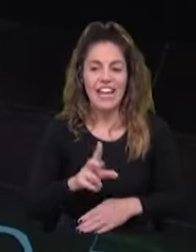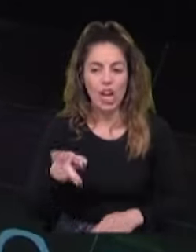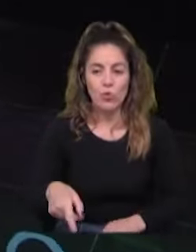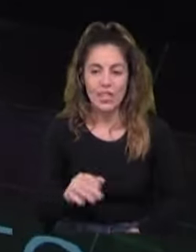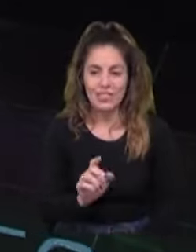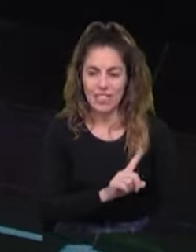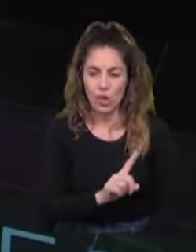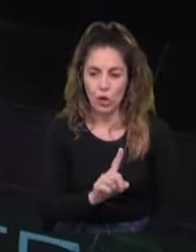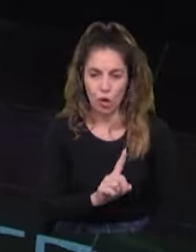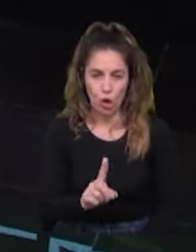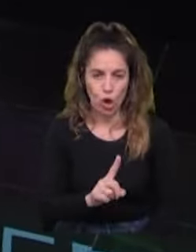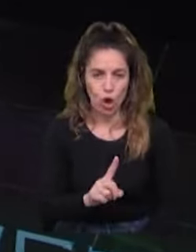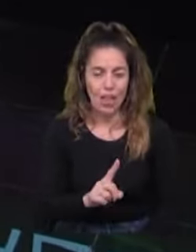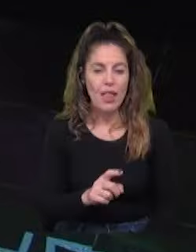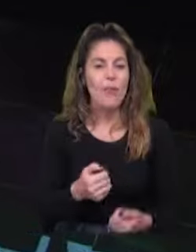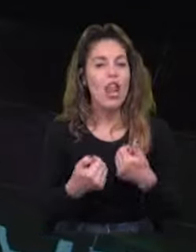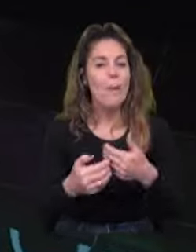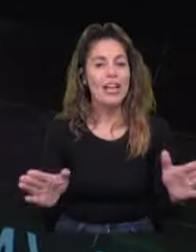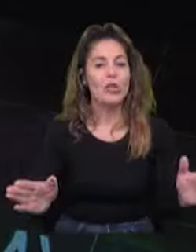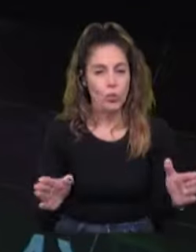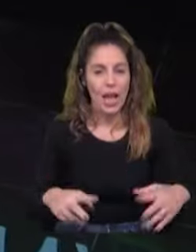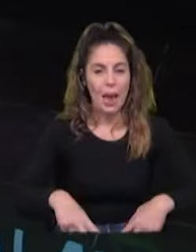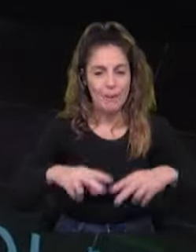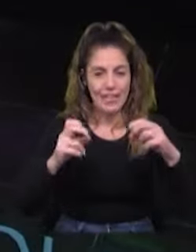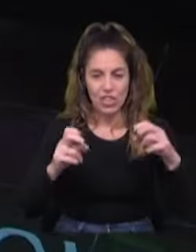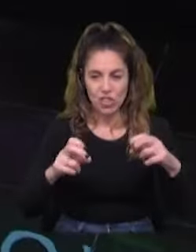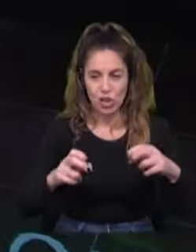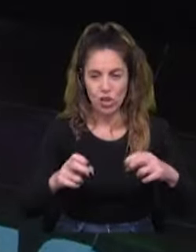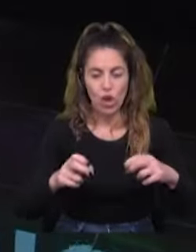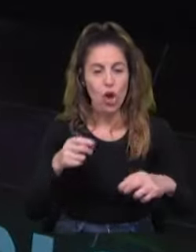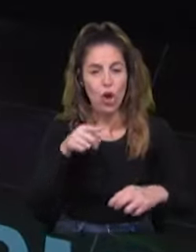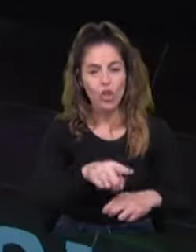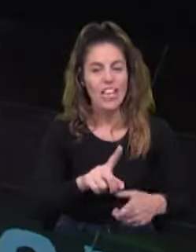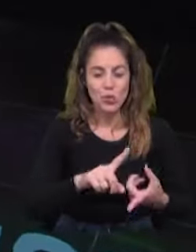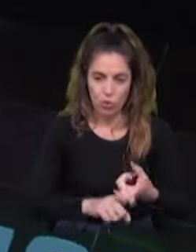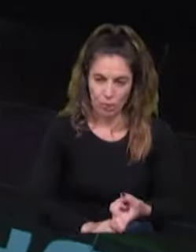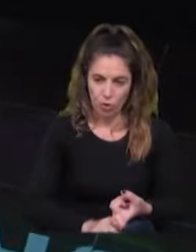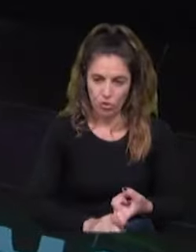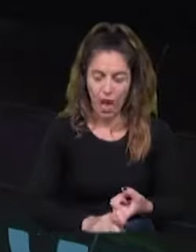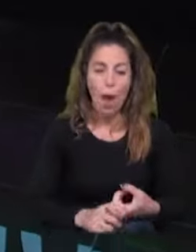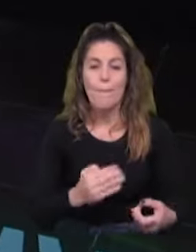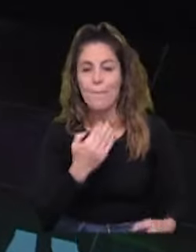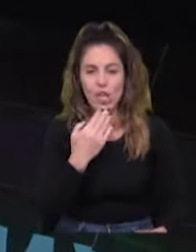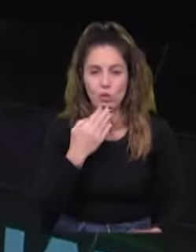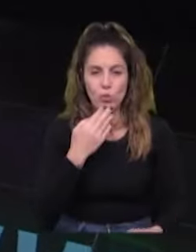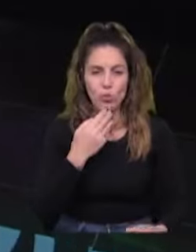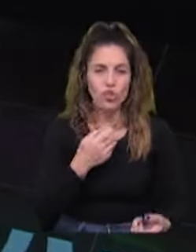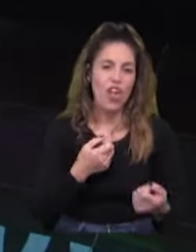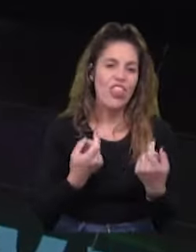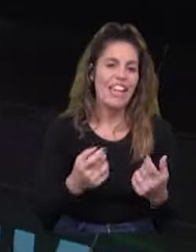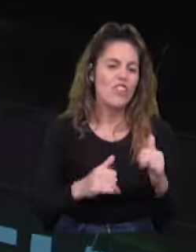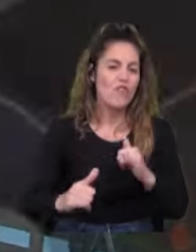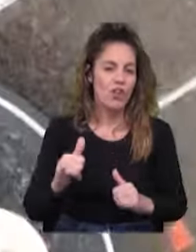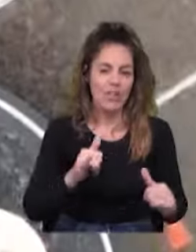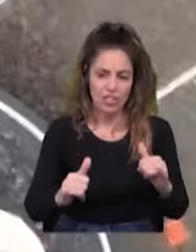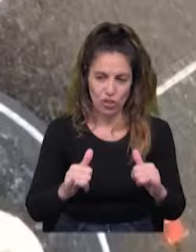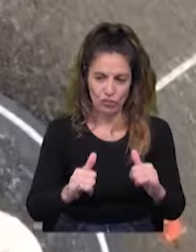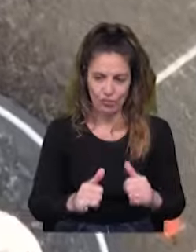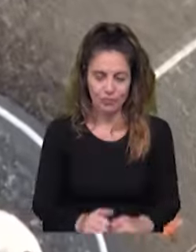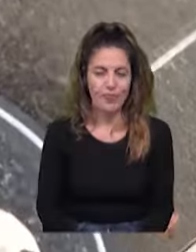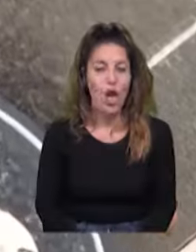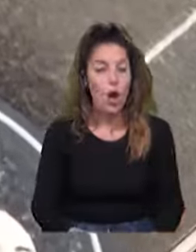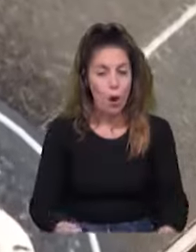no al cargo tras la apertura de una investigación penal contra su esposa por presunto tráfico de influencias con